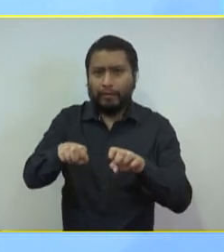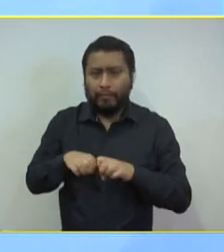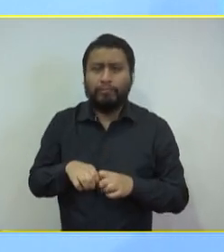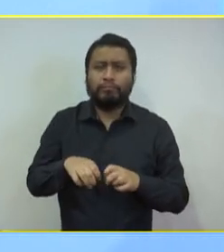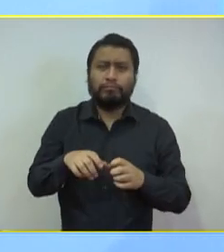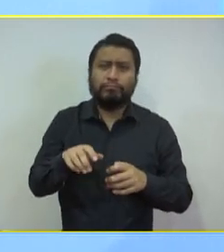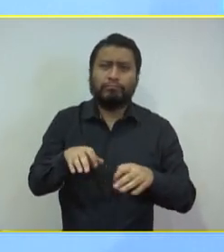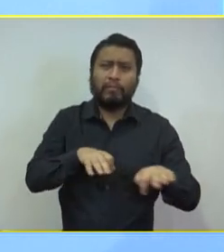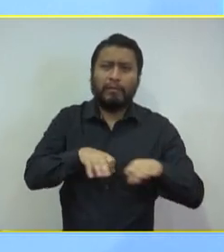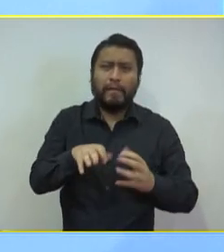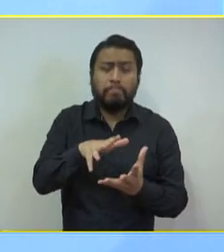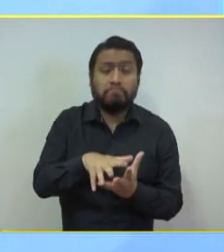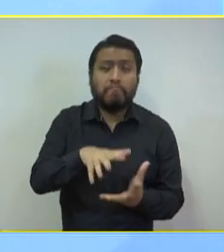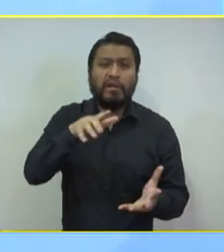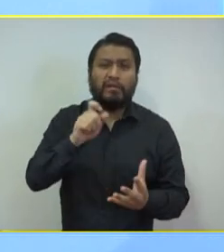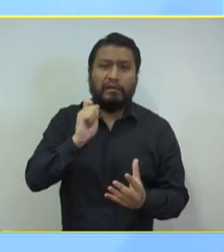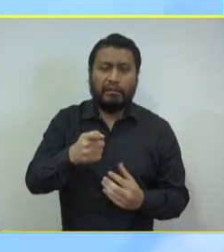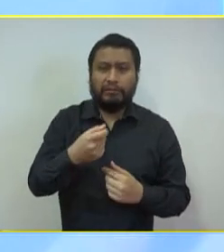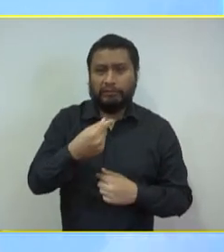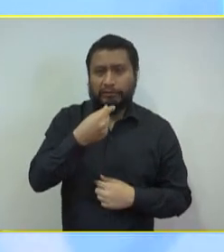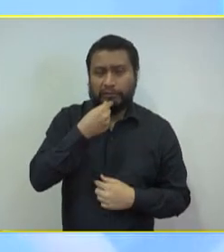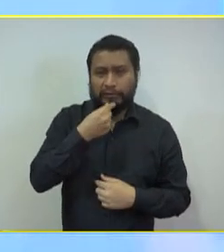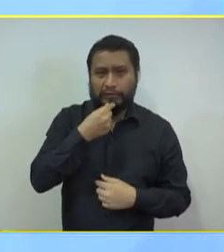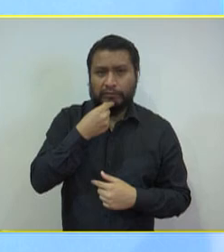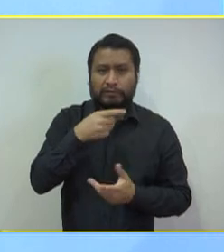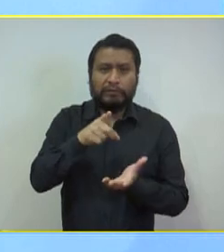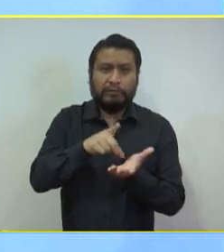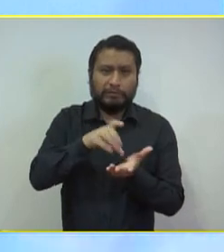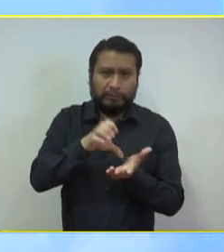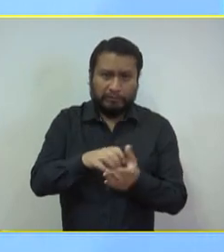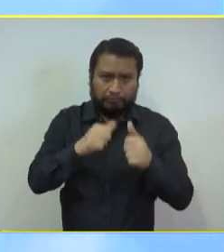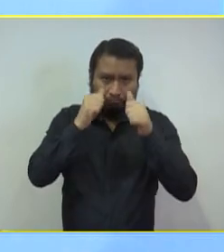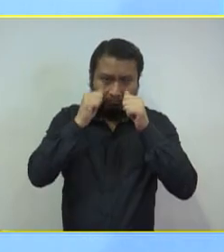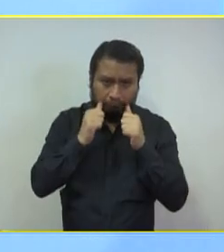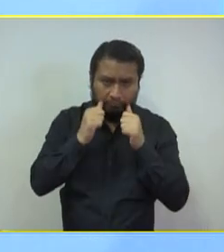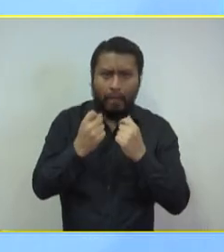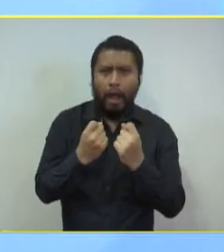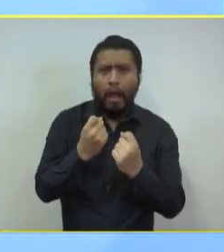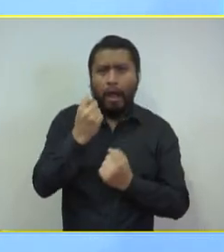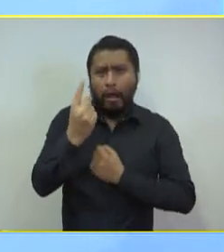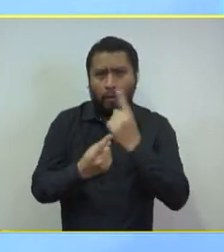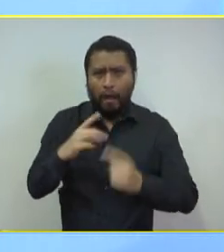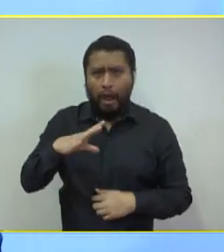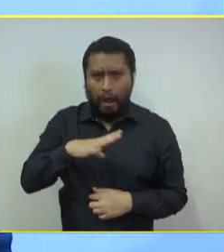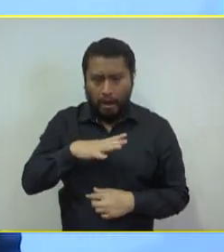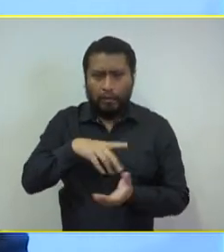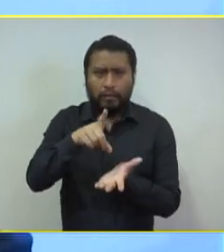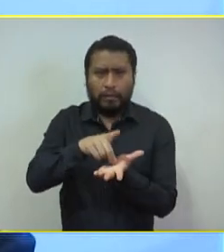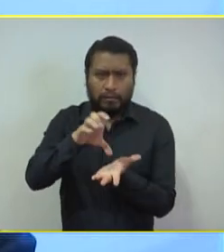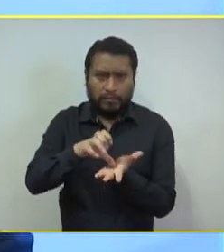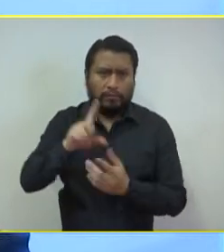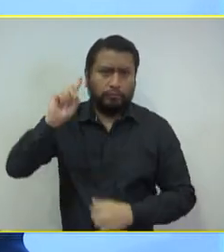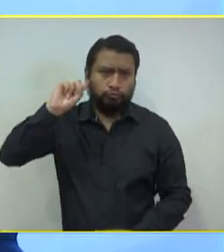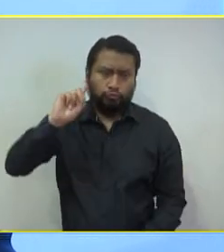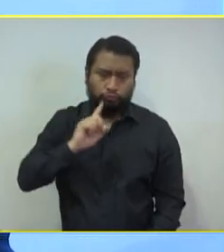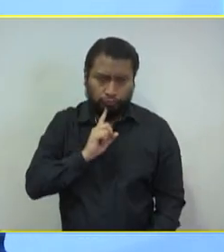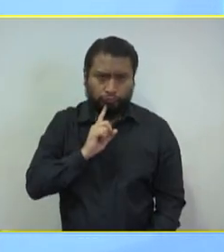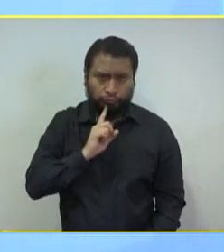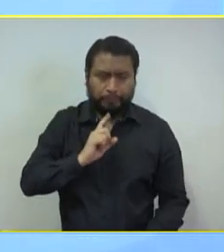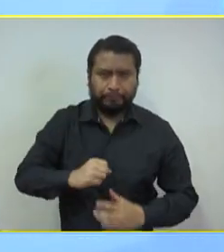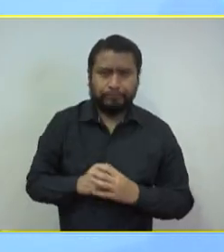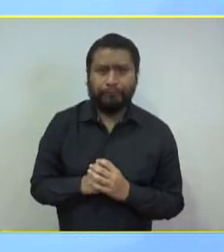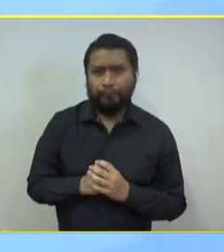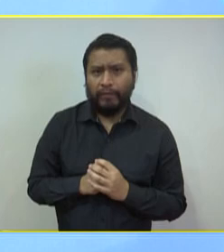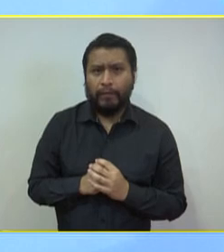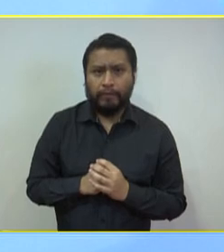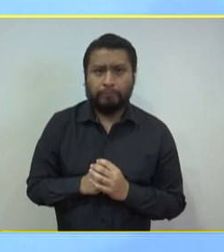niños con discapacidad visual y algunos con discapacidad auditiva. El